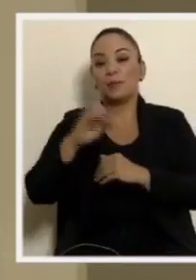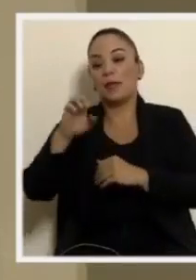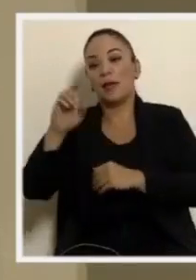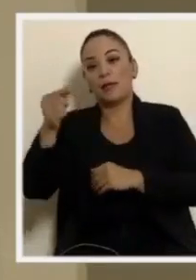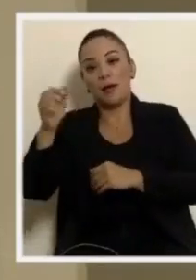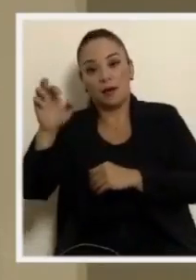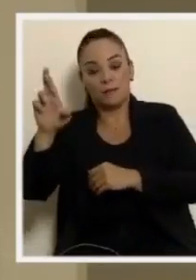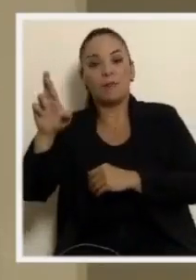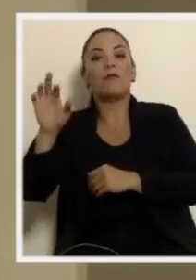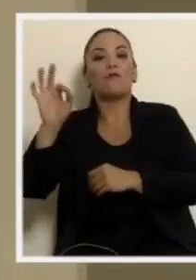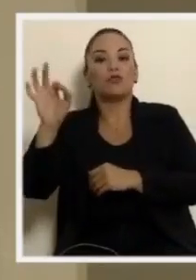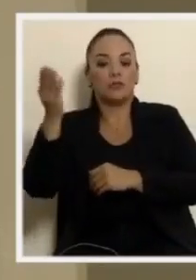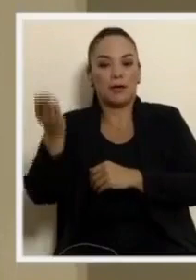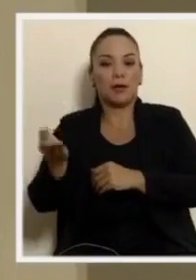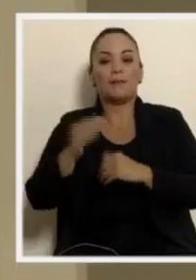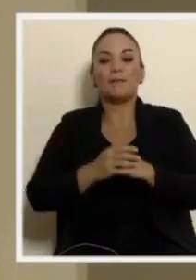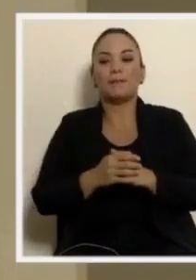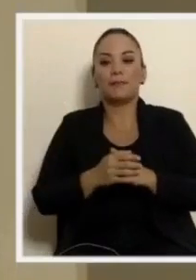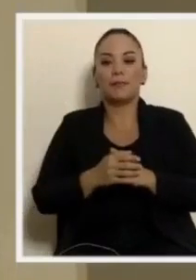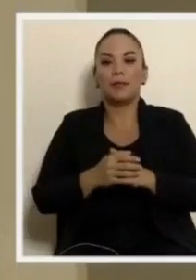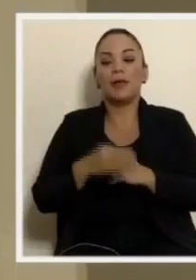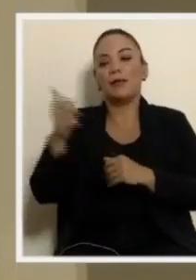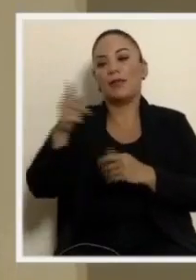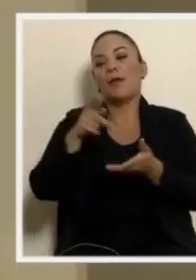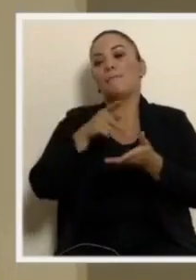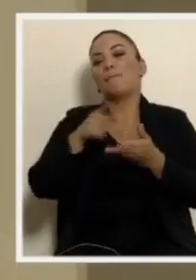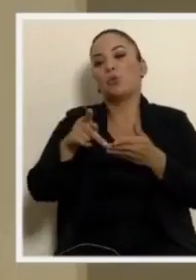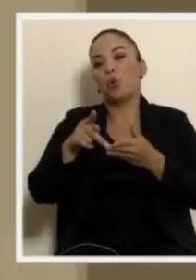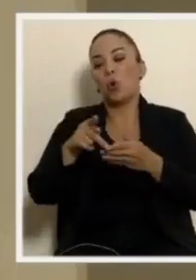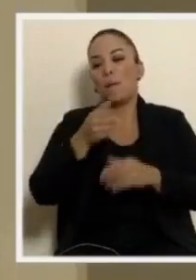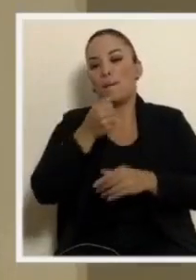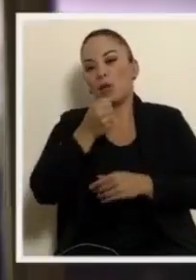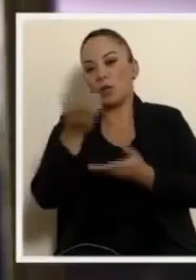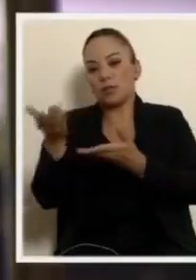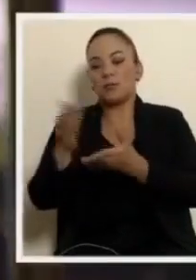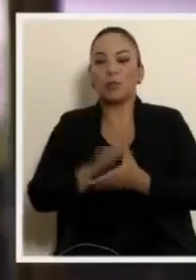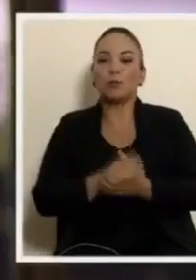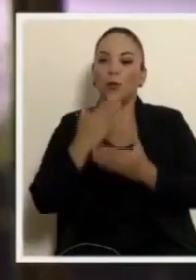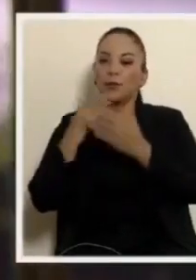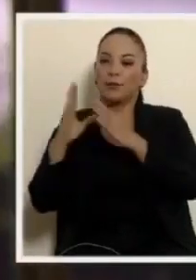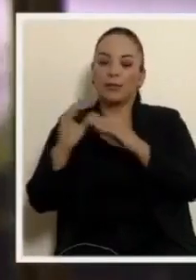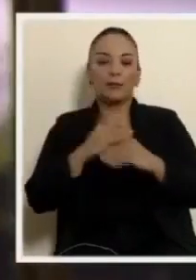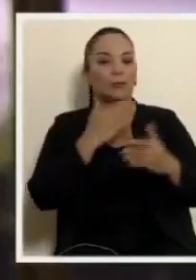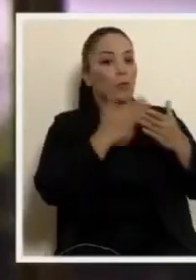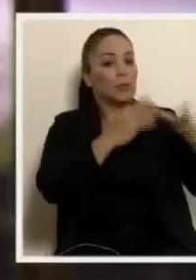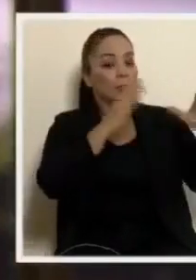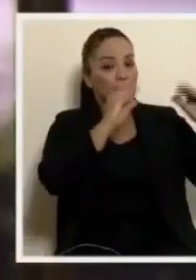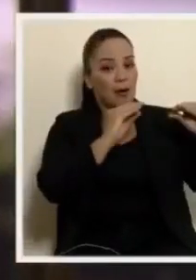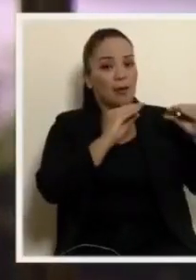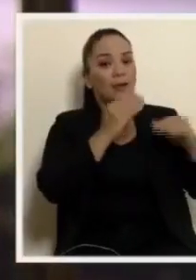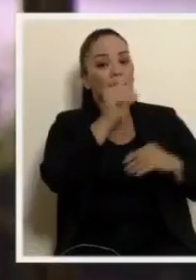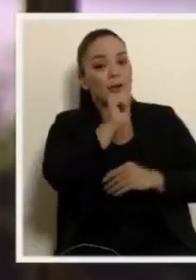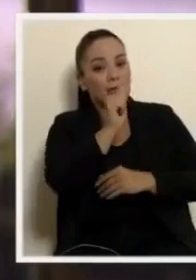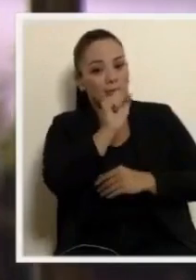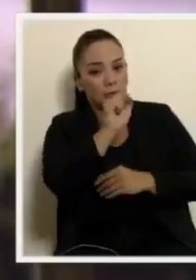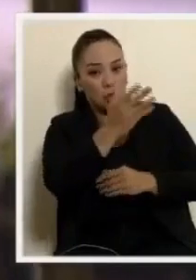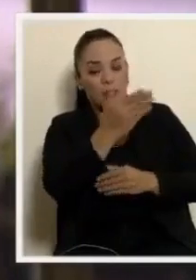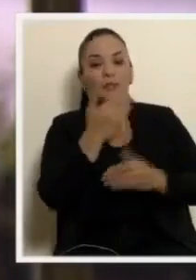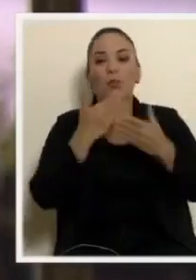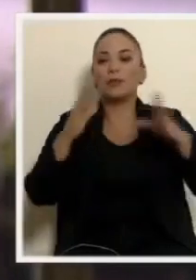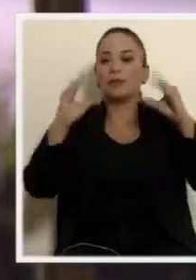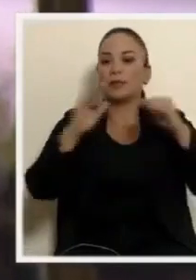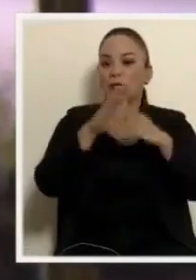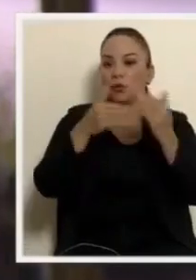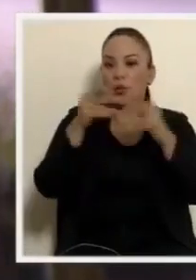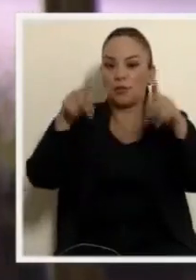medio Puro Periodismo. Muy buenas tardes, don Edgar. Muy buenas tardes, don Alexander. Muy buenas tardes a la audiencia. En